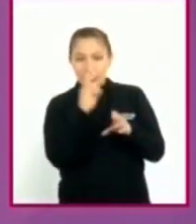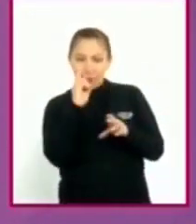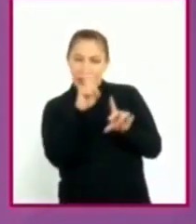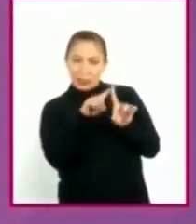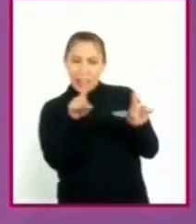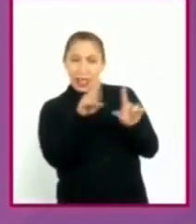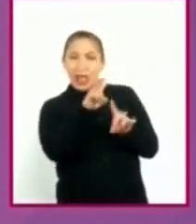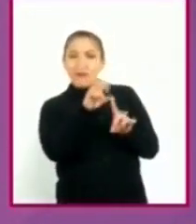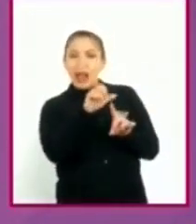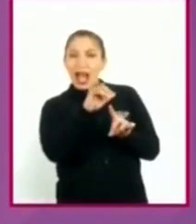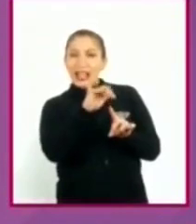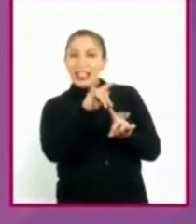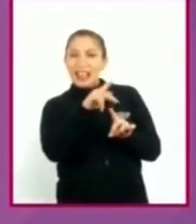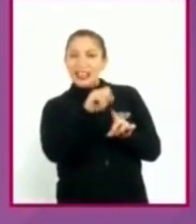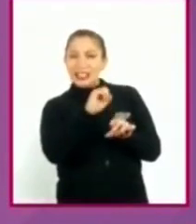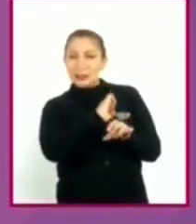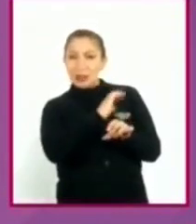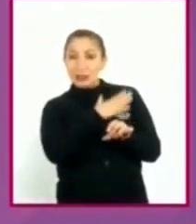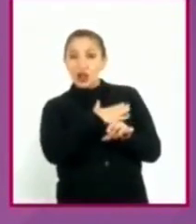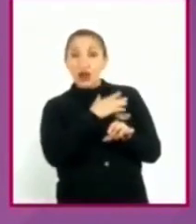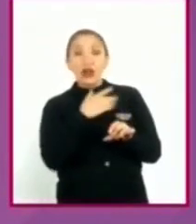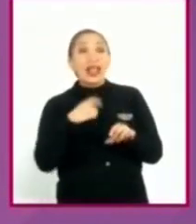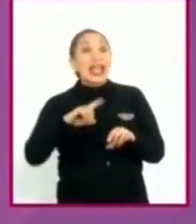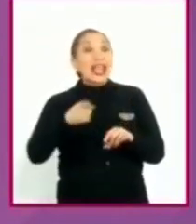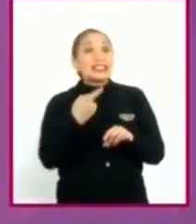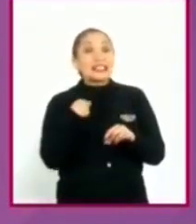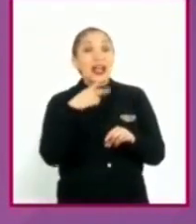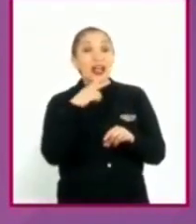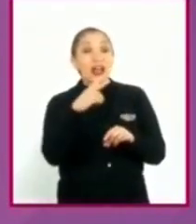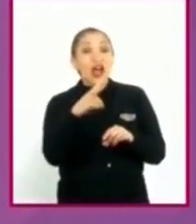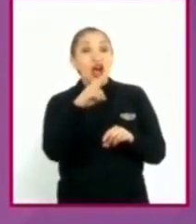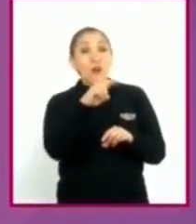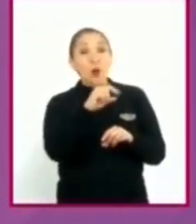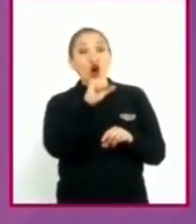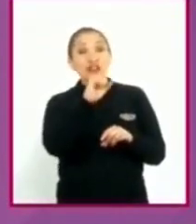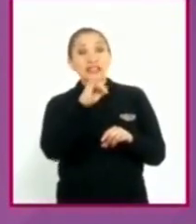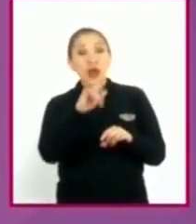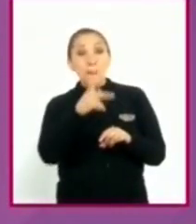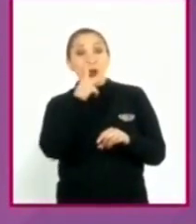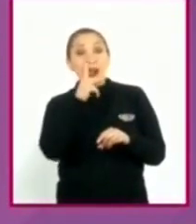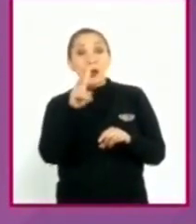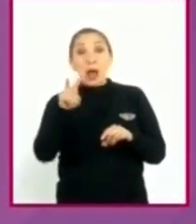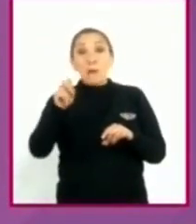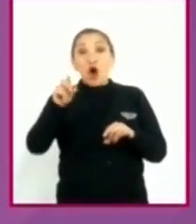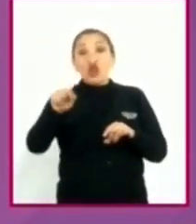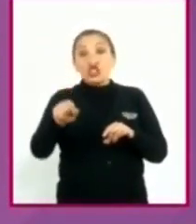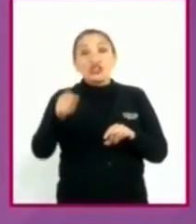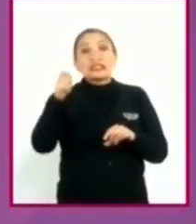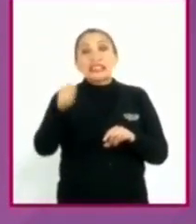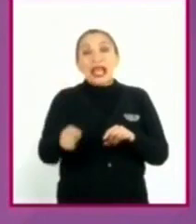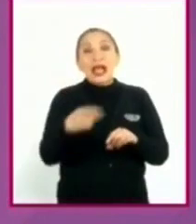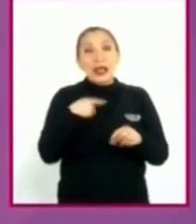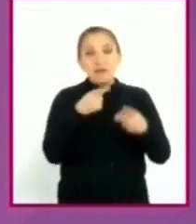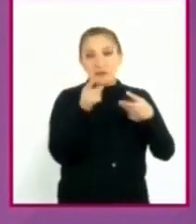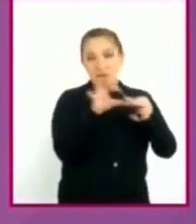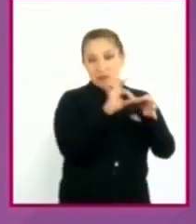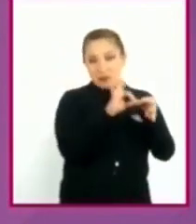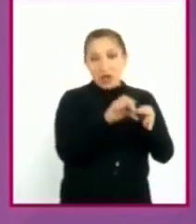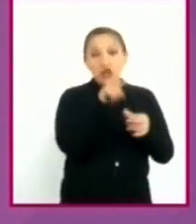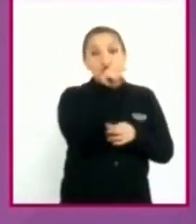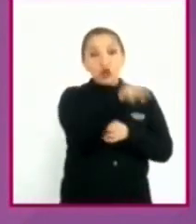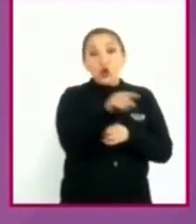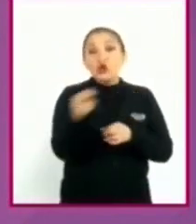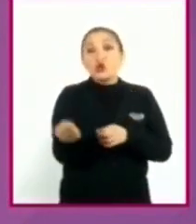a las variantes del español es el voceo, donde se usa el pronombre vos equivalente a los pronombres tú